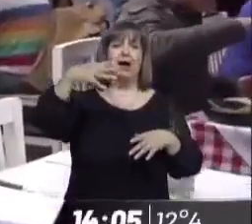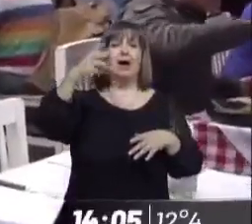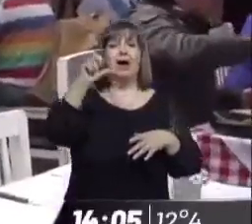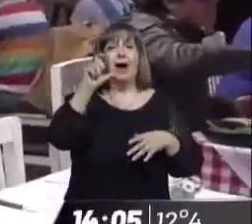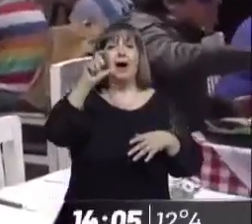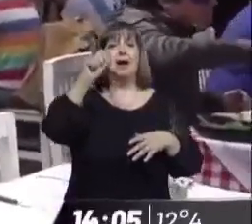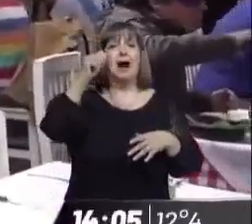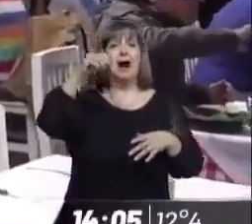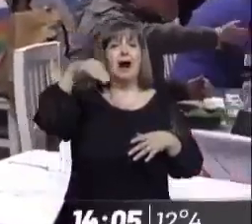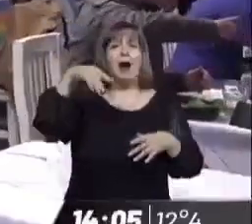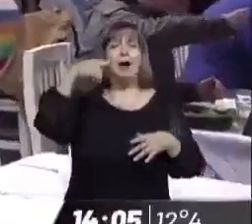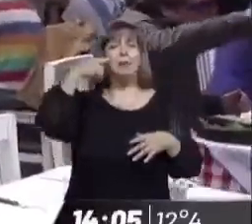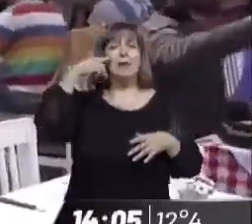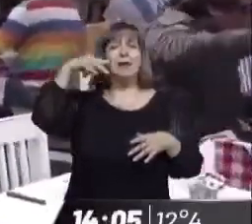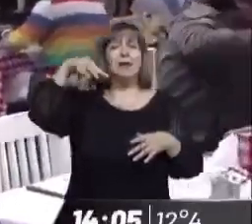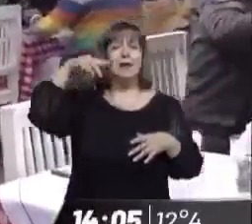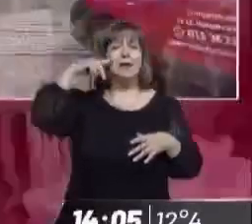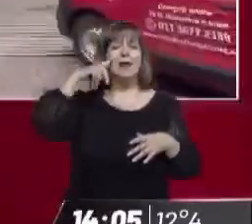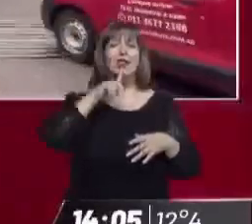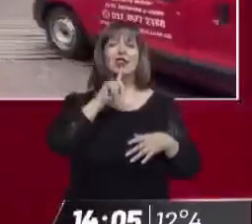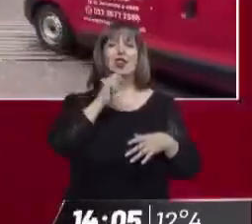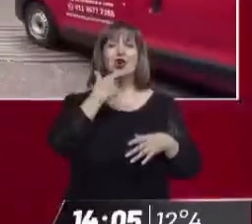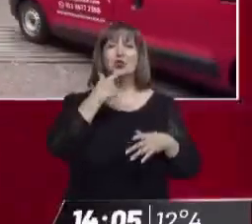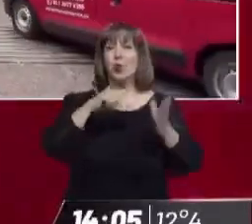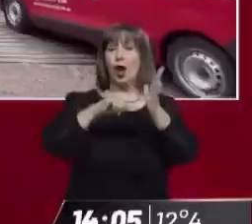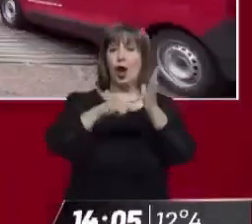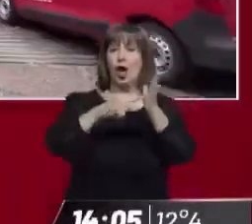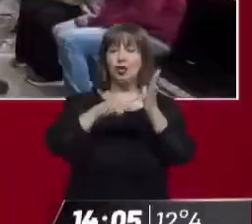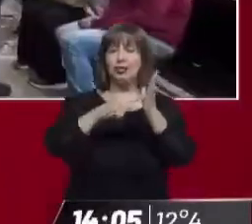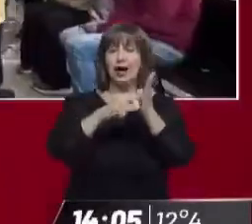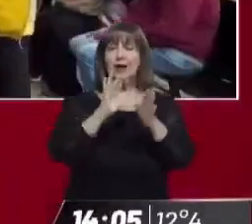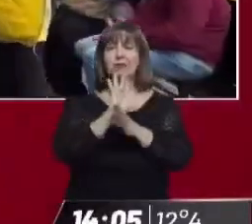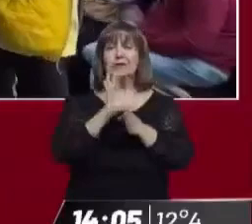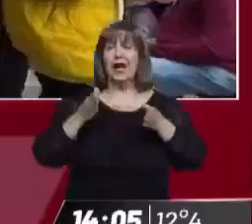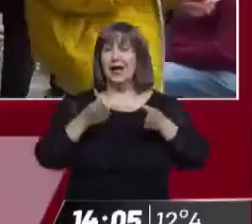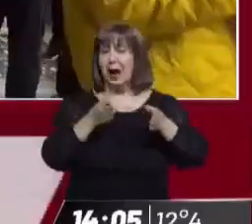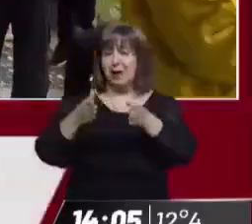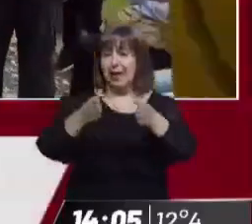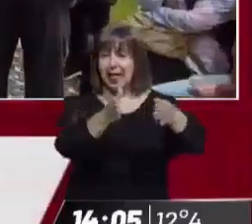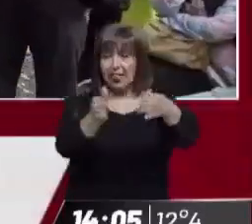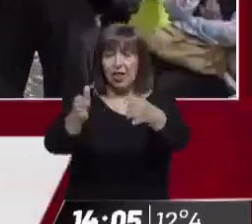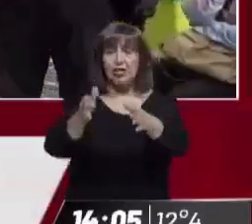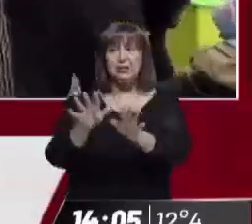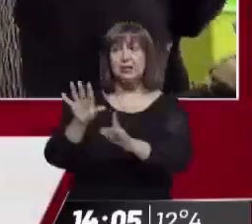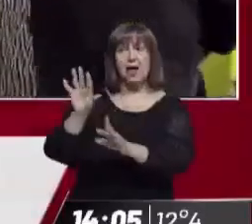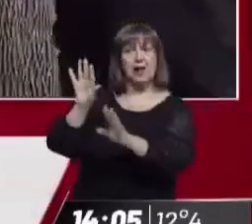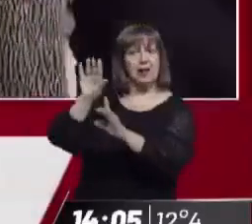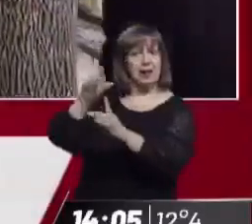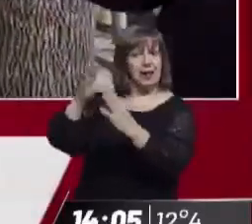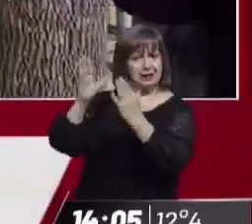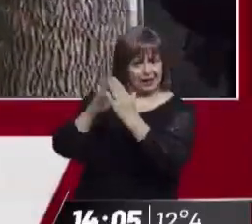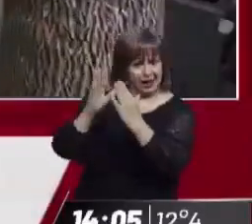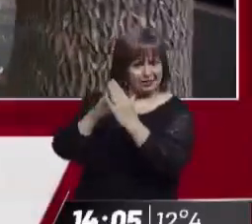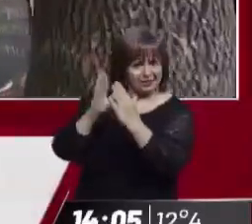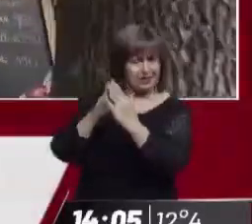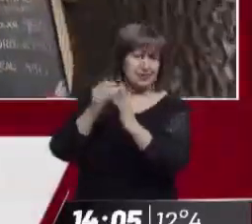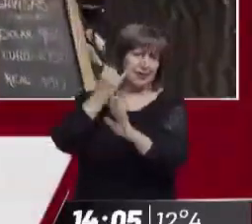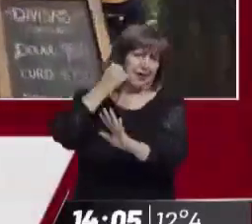conocer sus conventillos, sus coloridos conventillos, y este es uno de ellos. Vení, Lucas, por